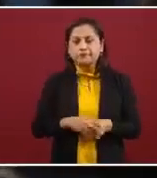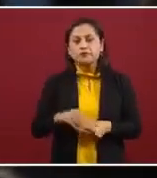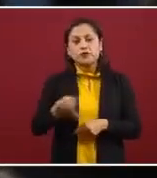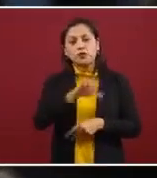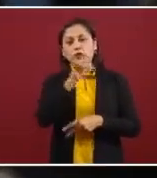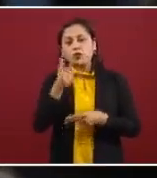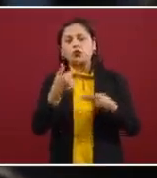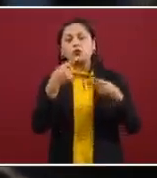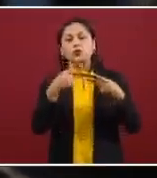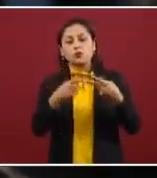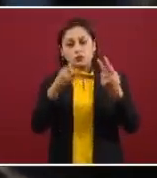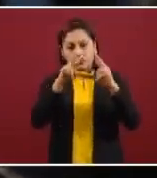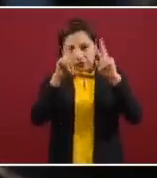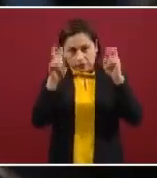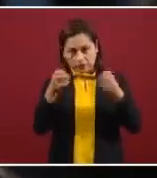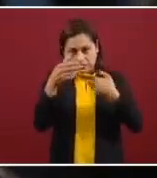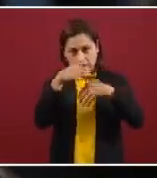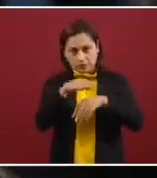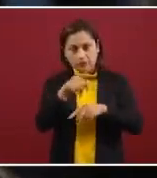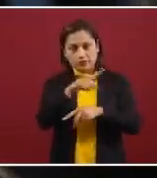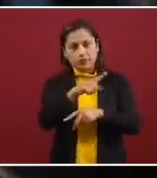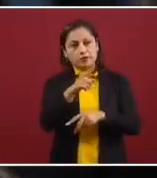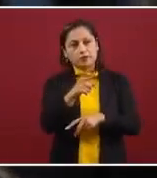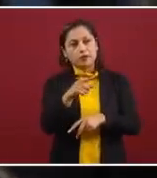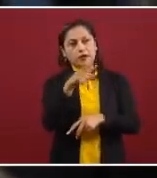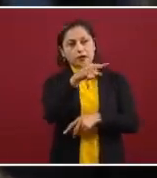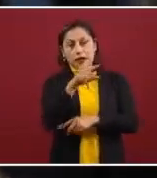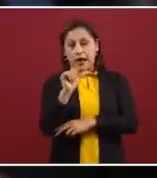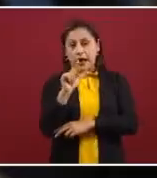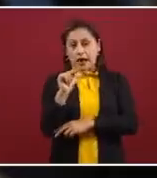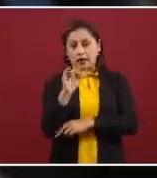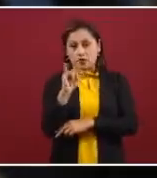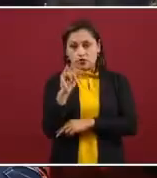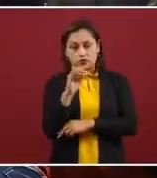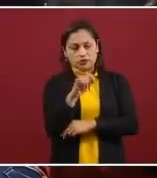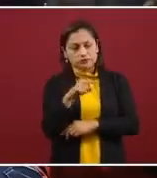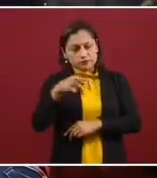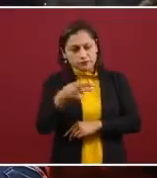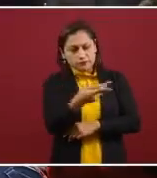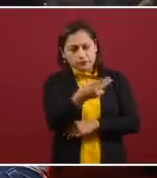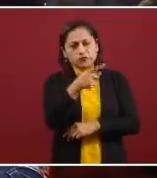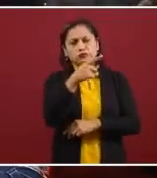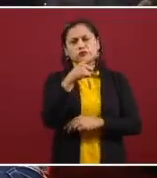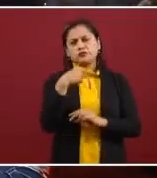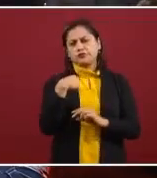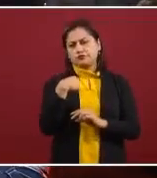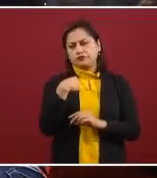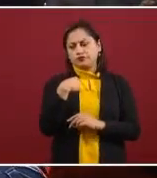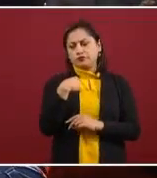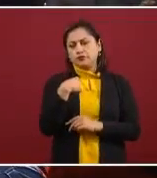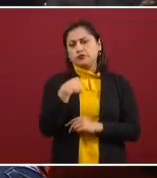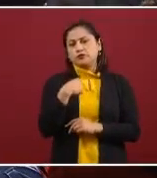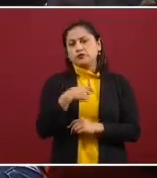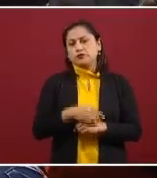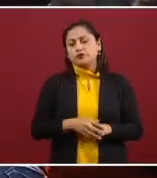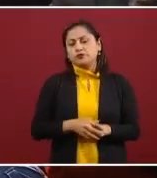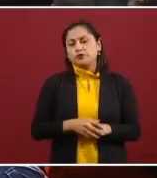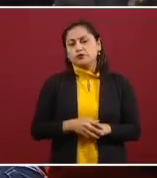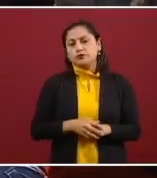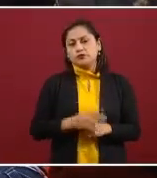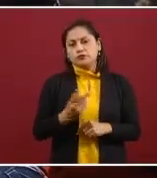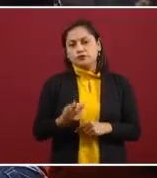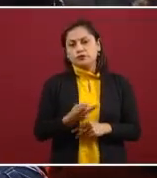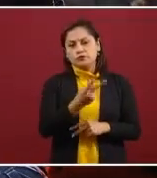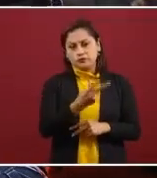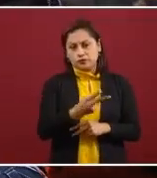relacionada con lo mismo, para el doctor Alcocer, no sé si usted sabe que ya se constituyó un movimiento que se